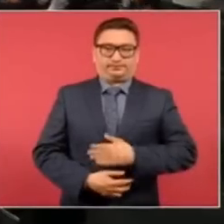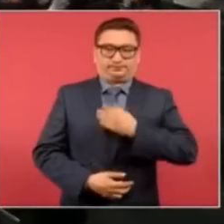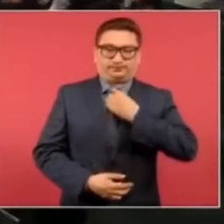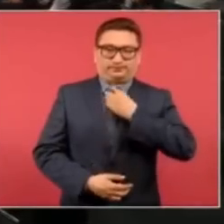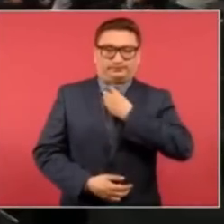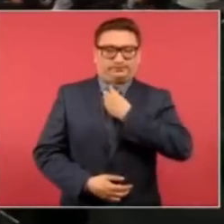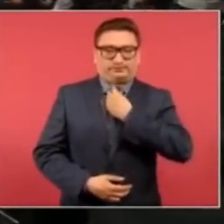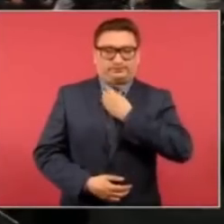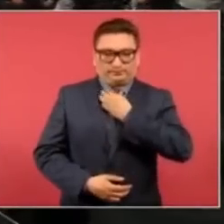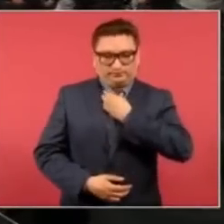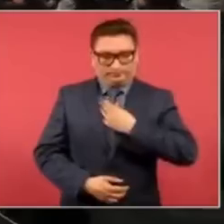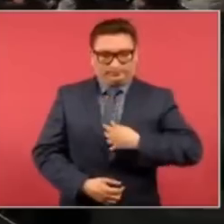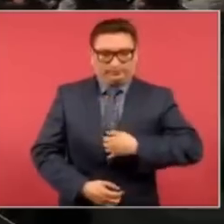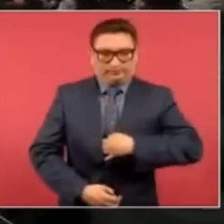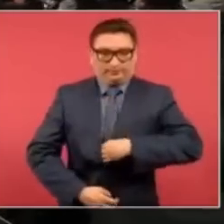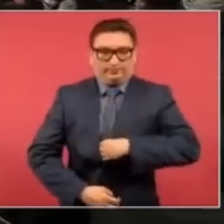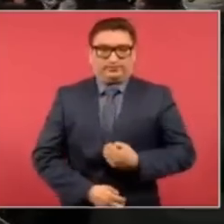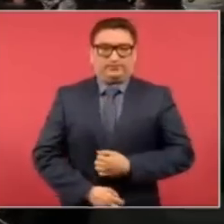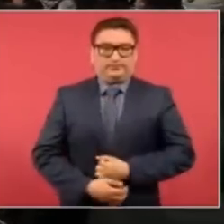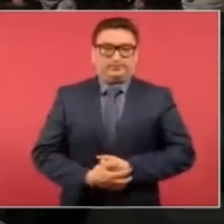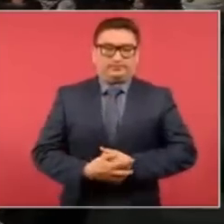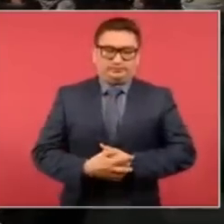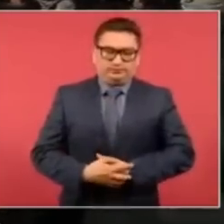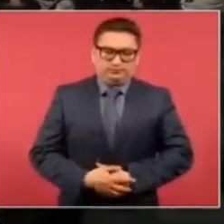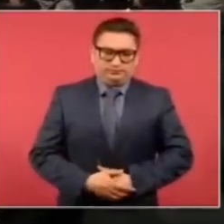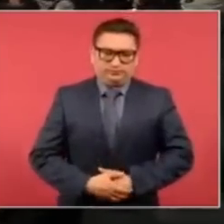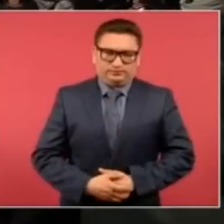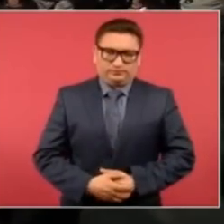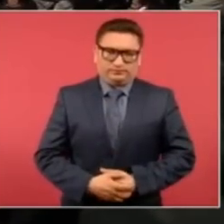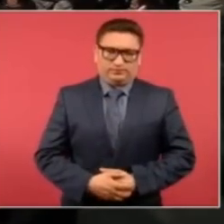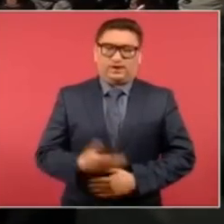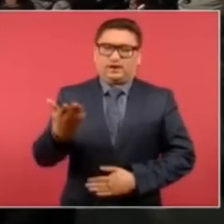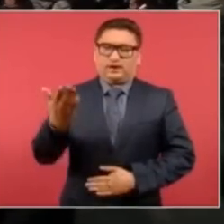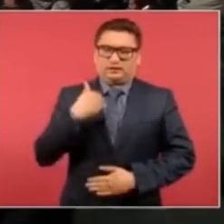Ha habido, hay y habrá